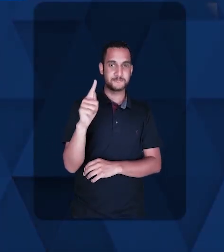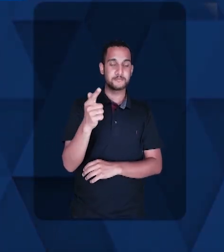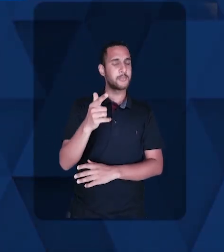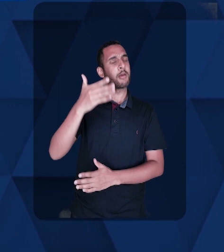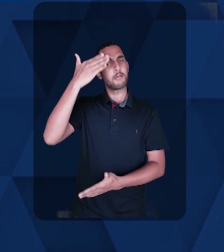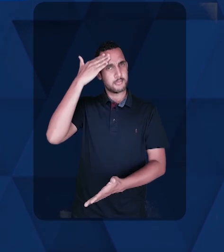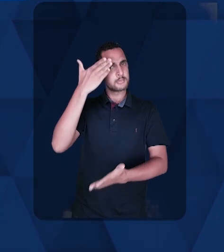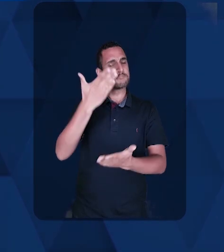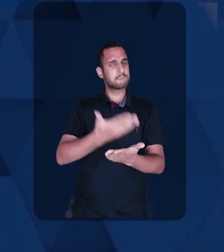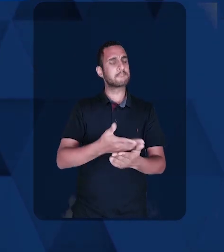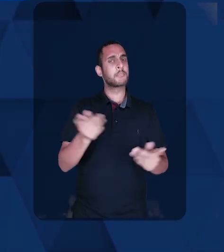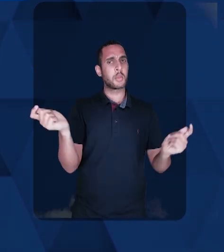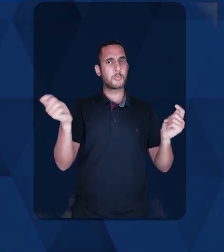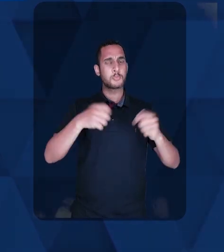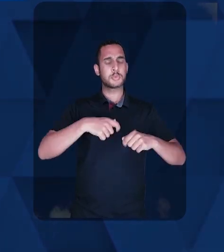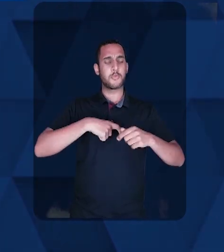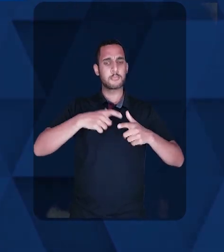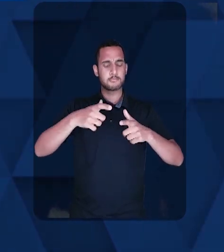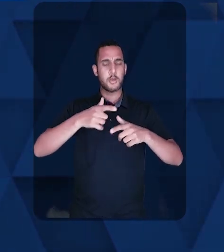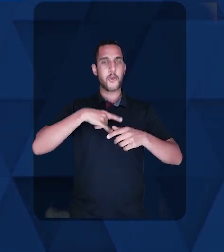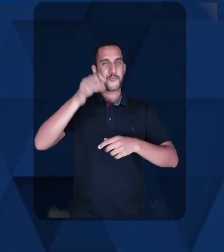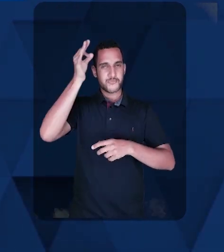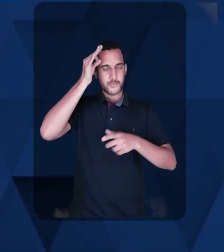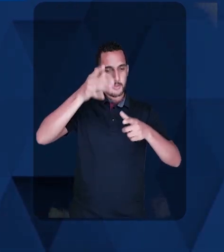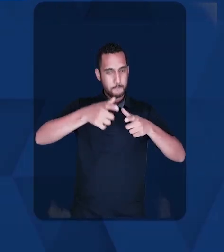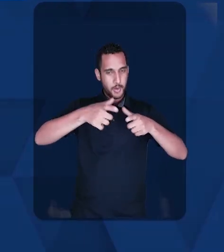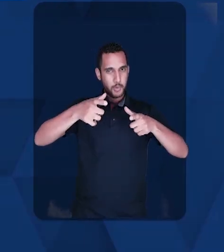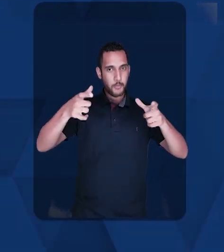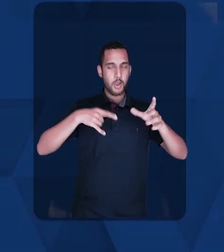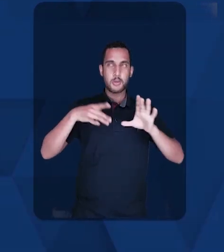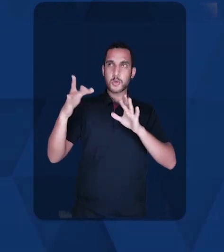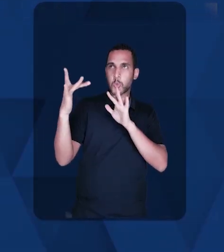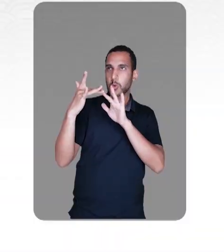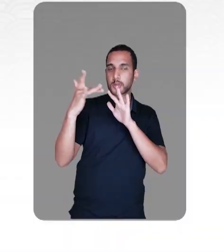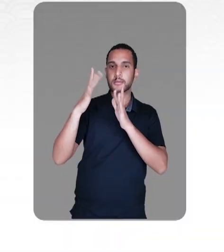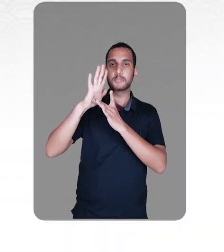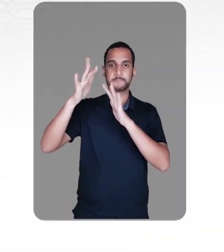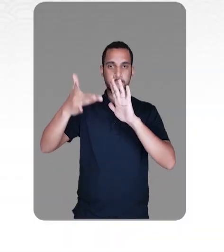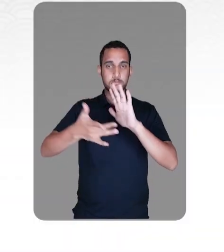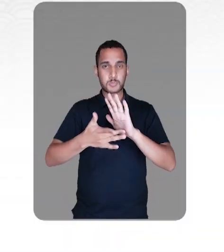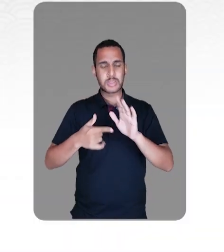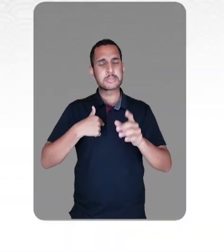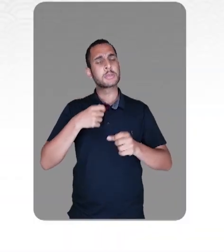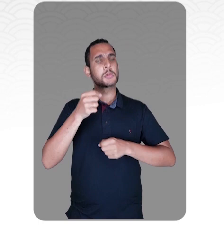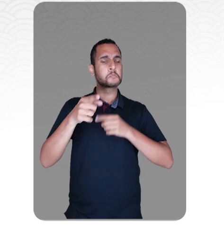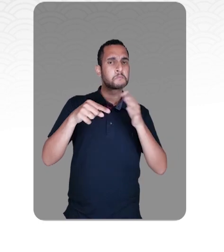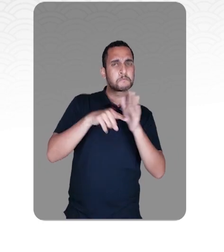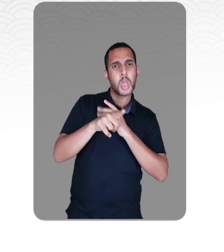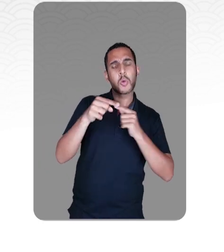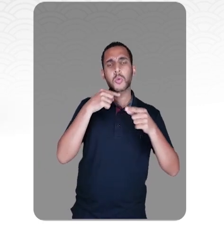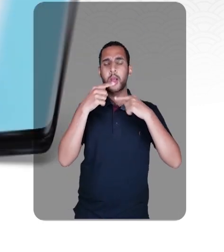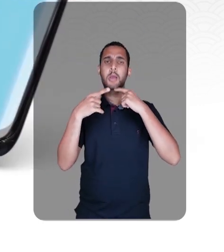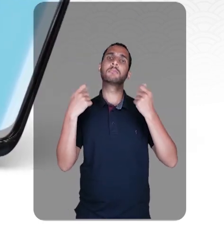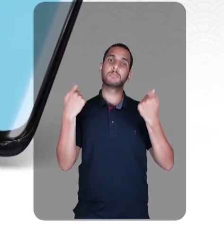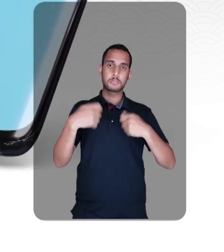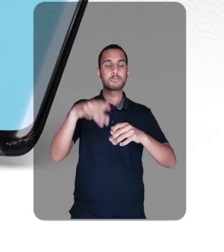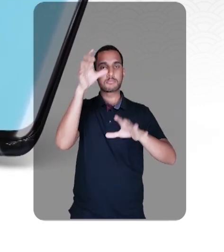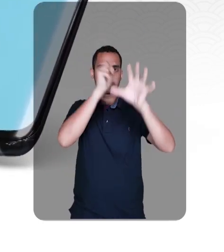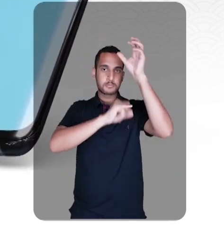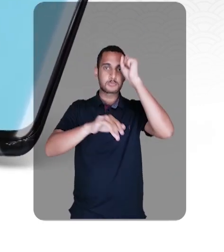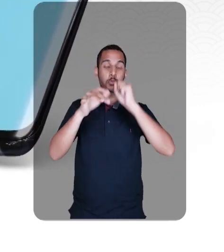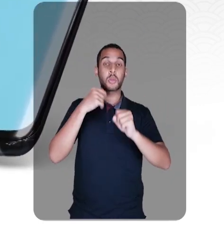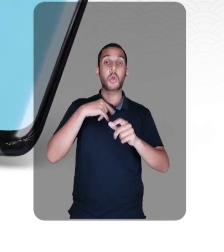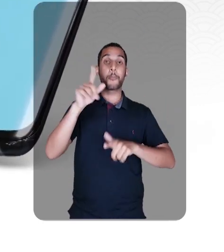Diocese de Goiânia acredita que para crescermos na fé e na proximidade com Cristo, questionar faz parte do